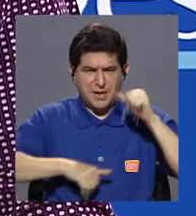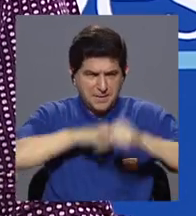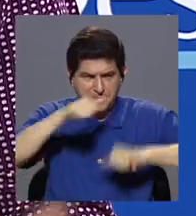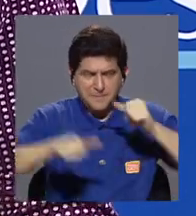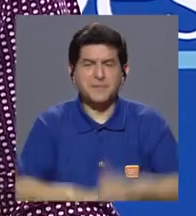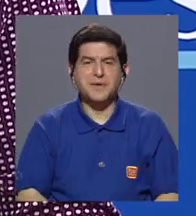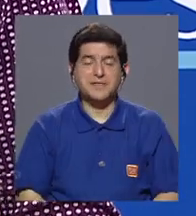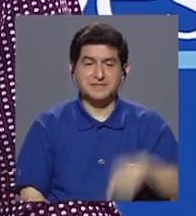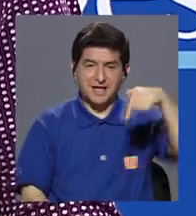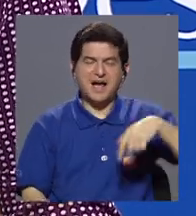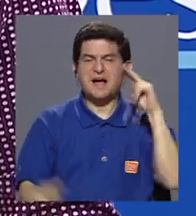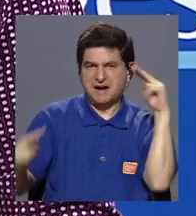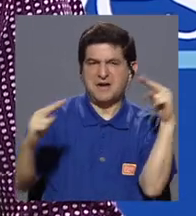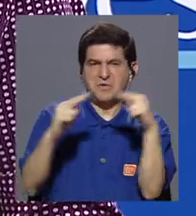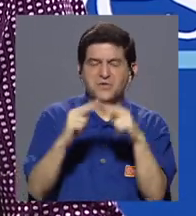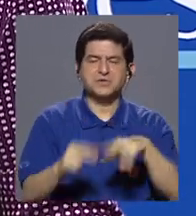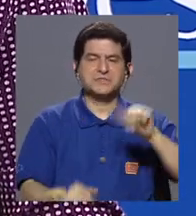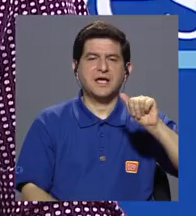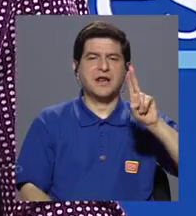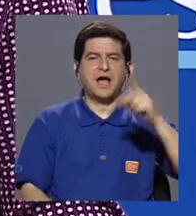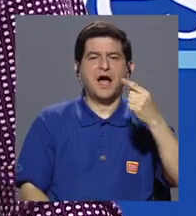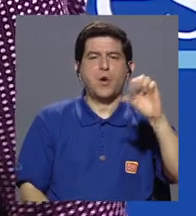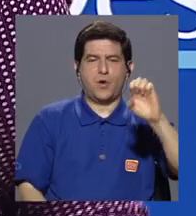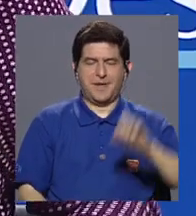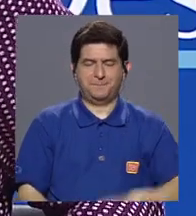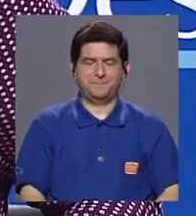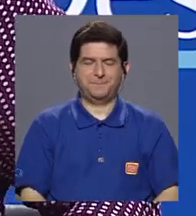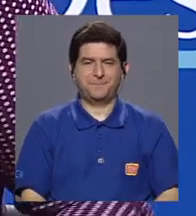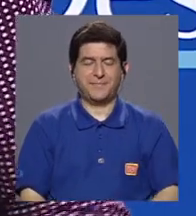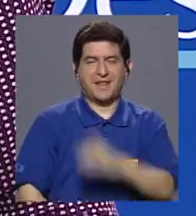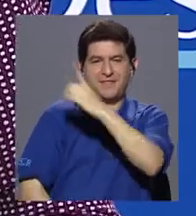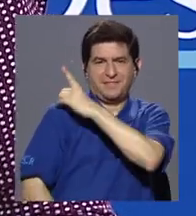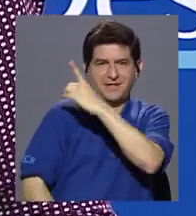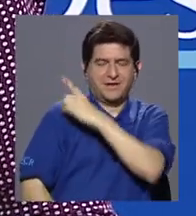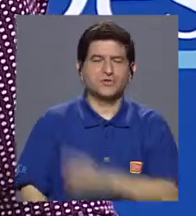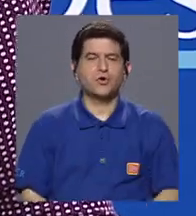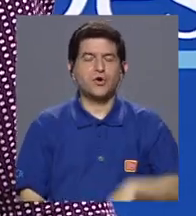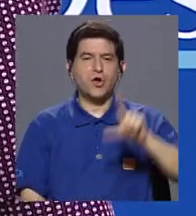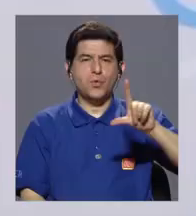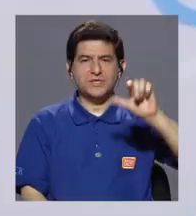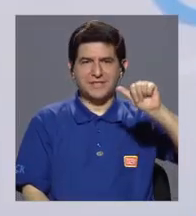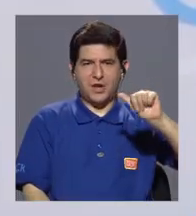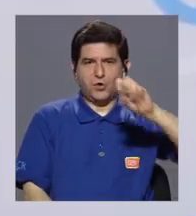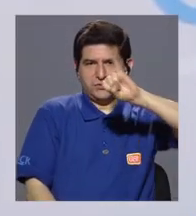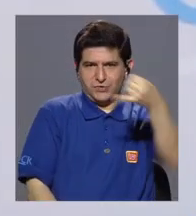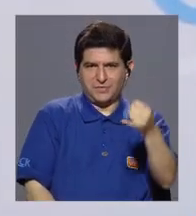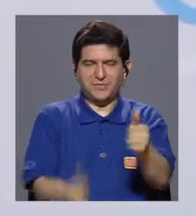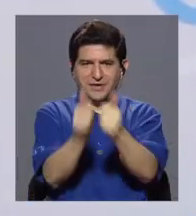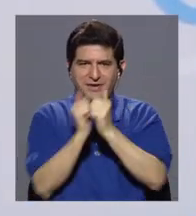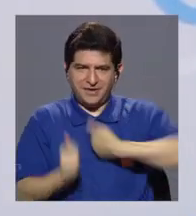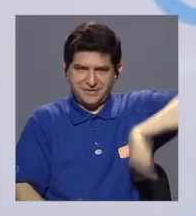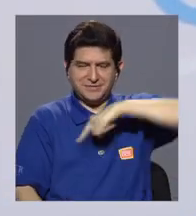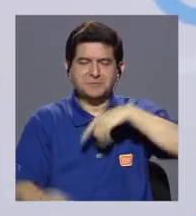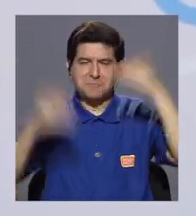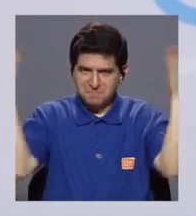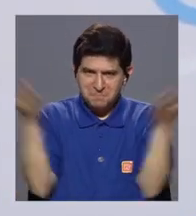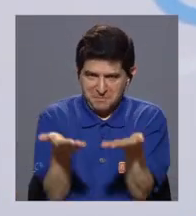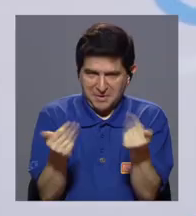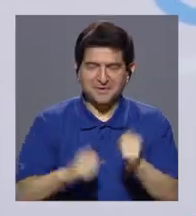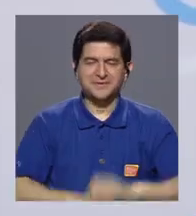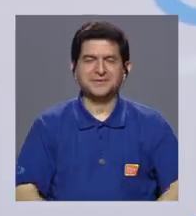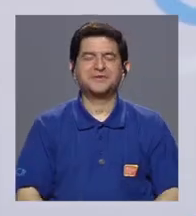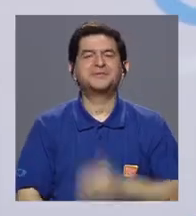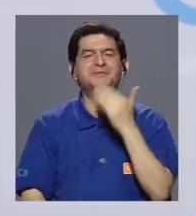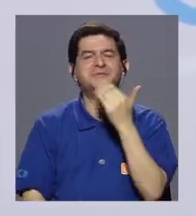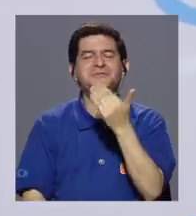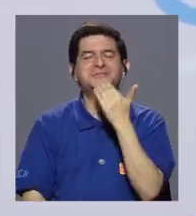reconocida por nosotros acá en la universidad como aunque su director don luís alonso jiménez es que nos acompaña hoy bienvenido desde a lewis